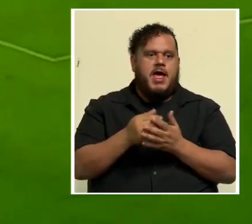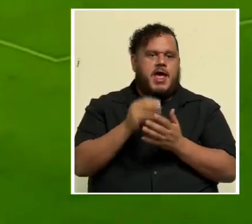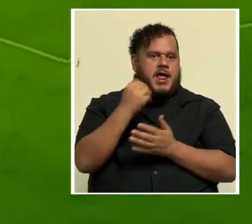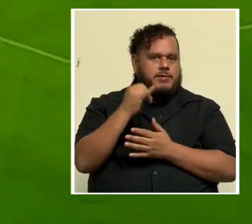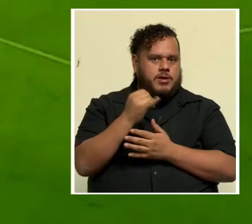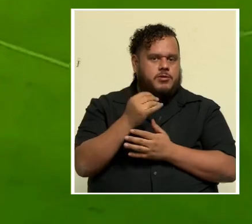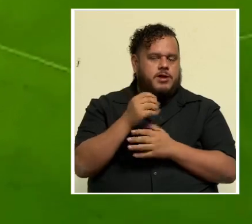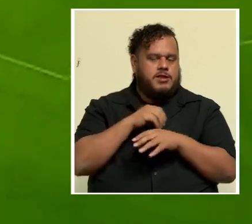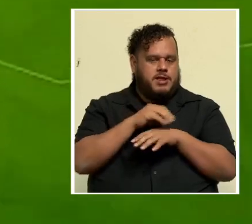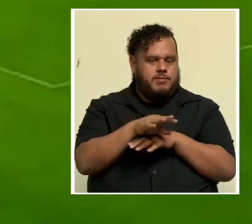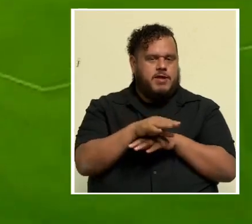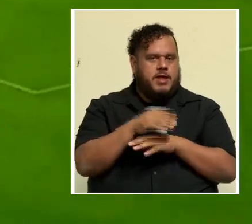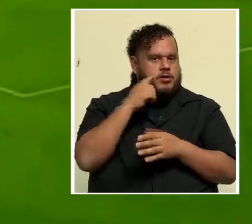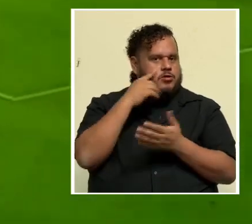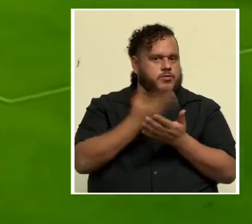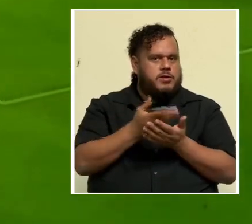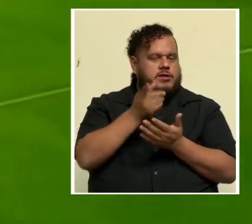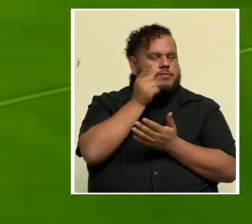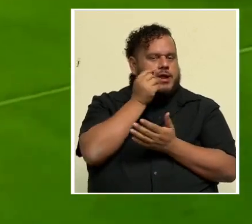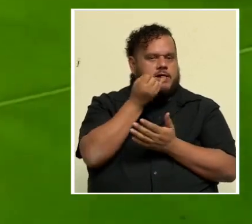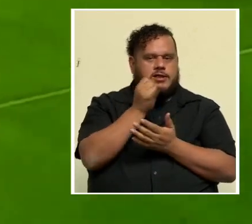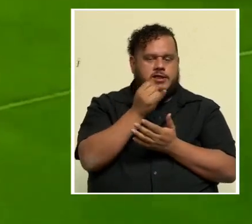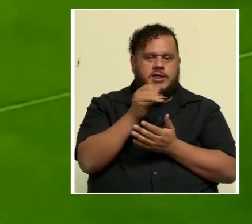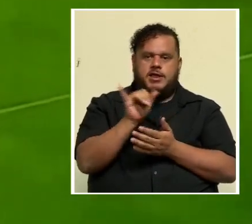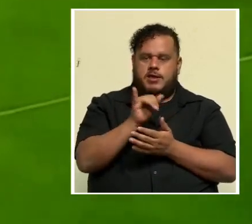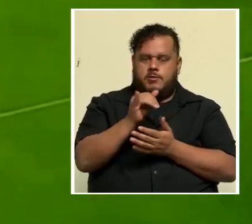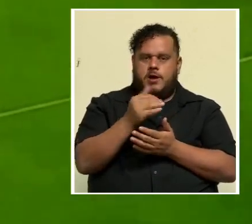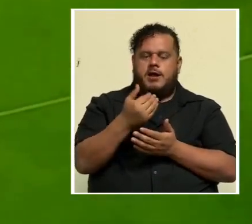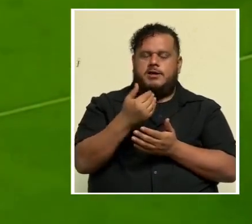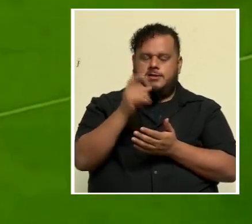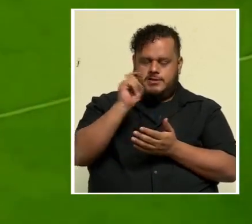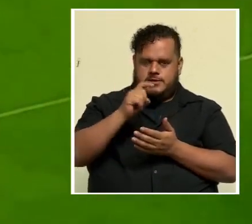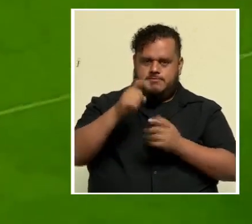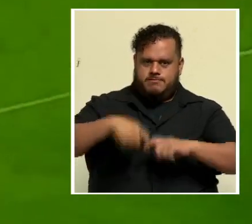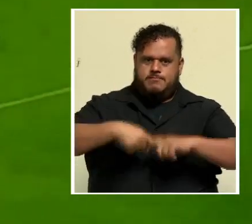envíen sus pruebas para determinar si también esos choques deberán ser suspendidos.